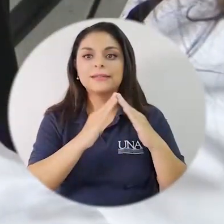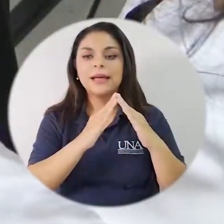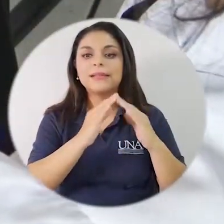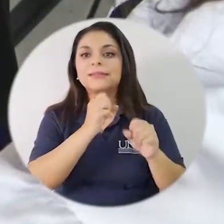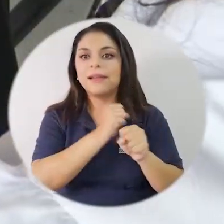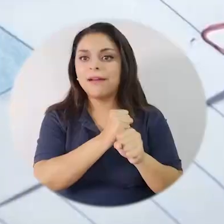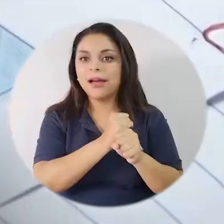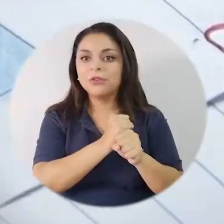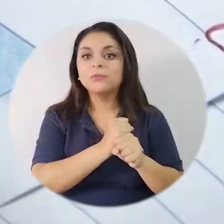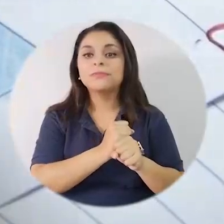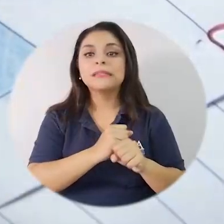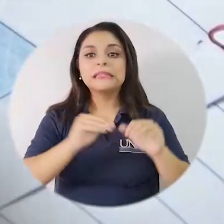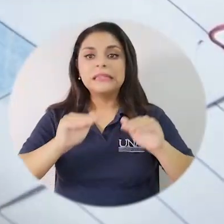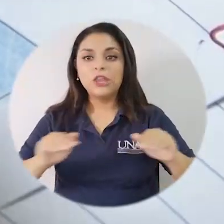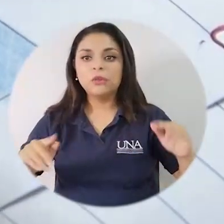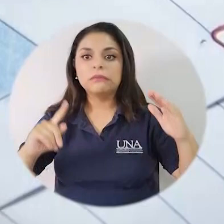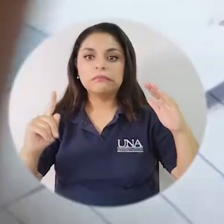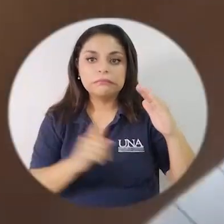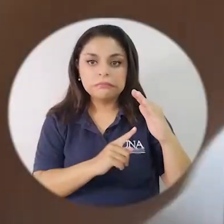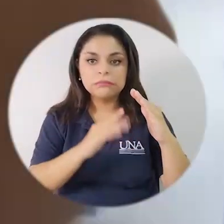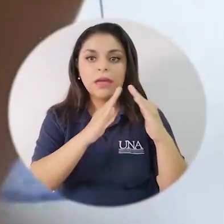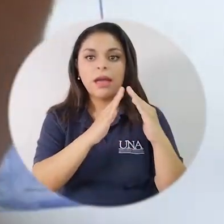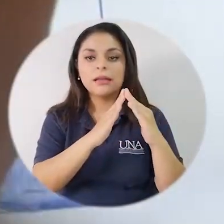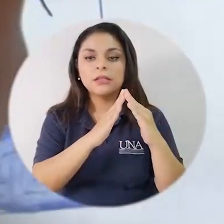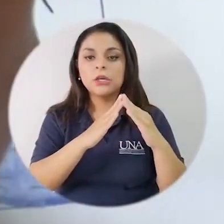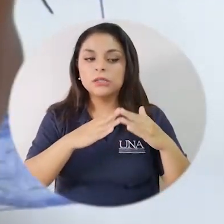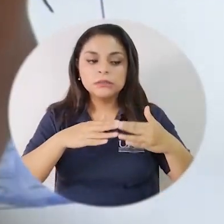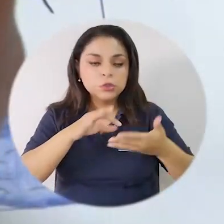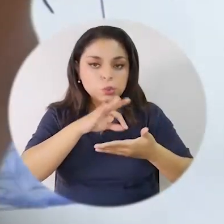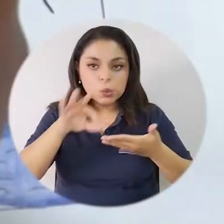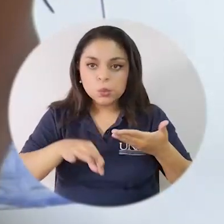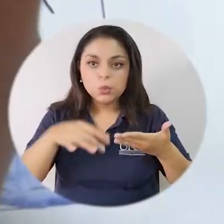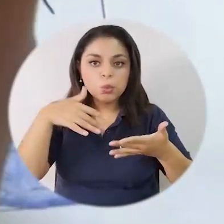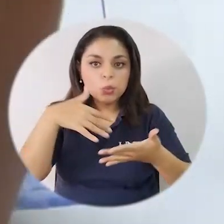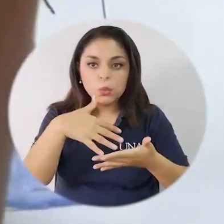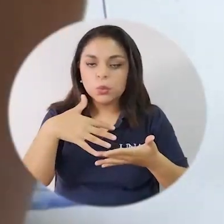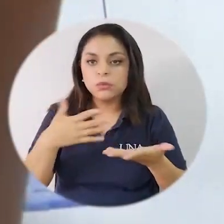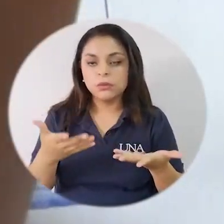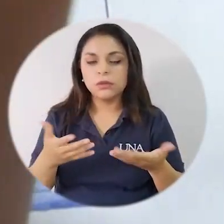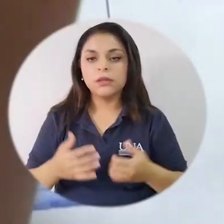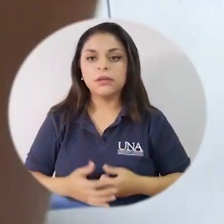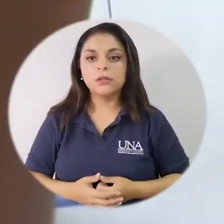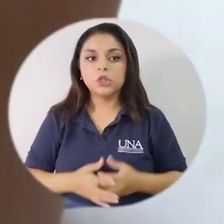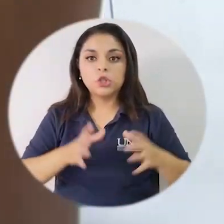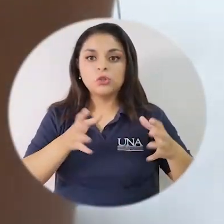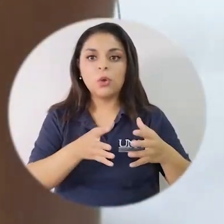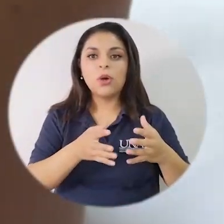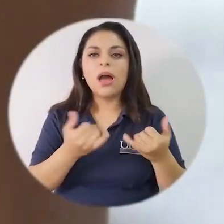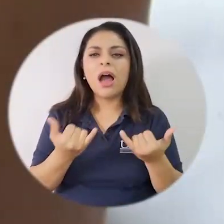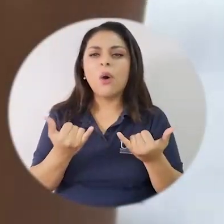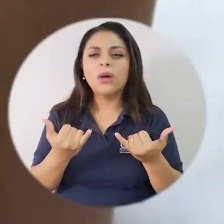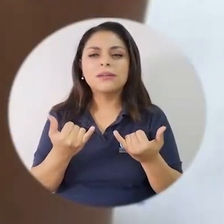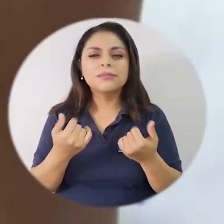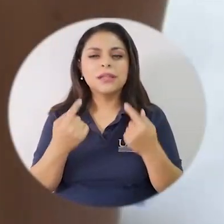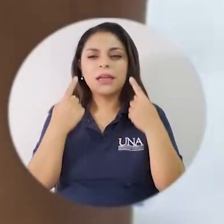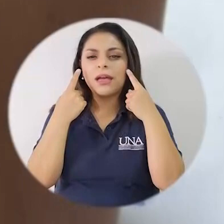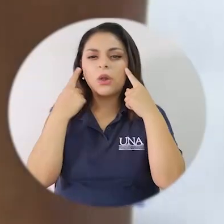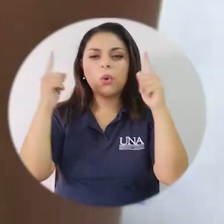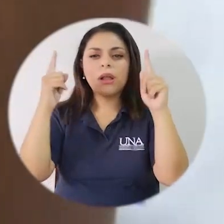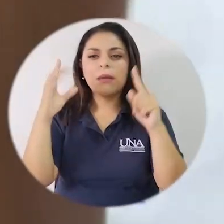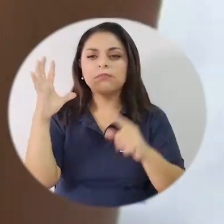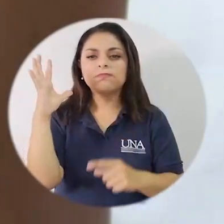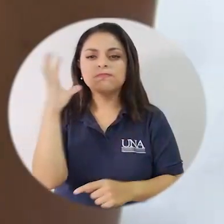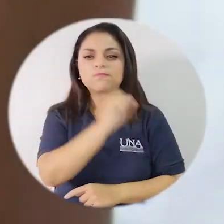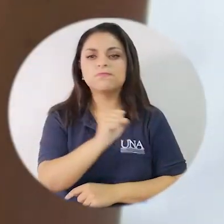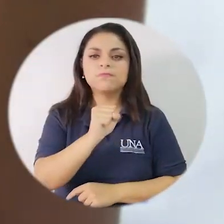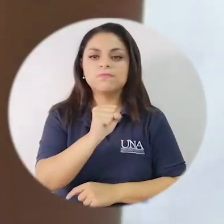niños haciendo escuela en la casa o están en la casa porque no tuviesen clases. ¿Qué logramos detectar?